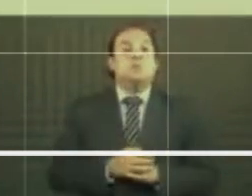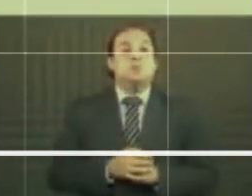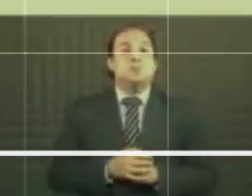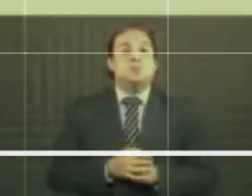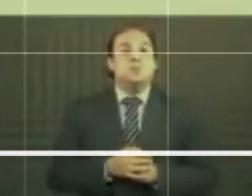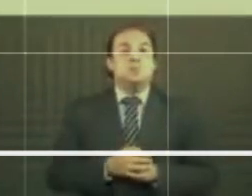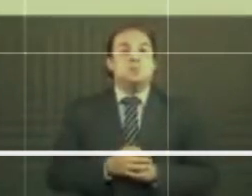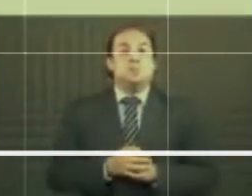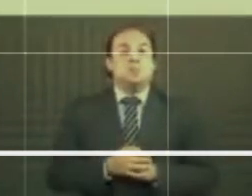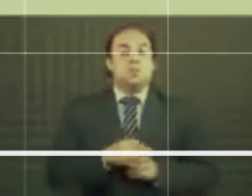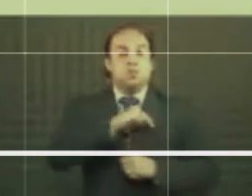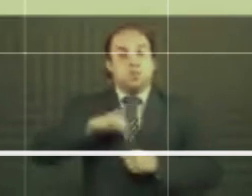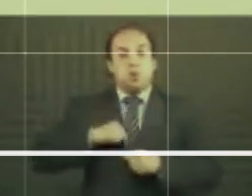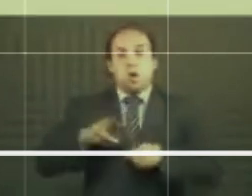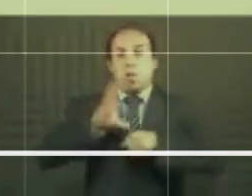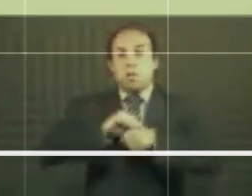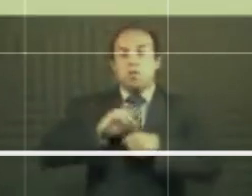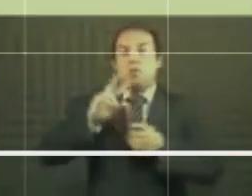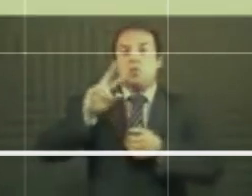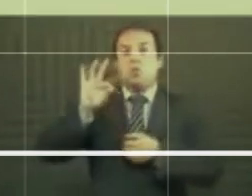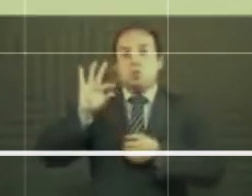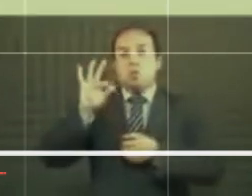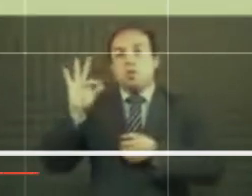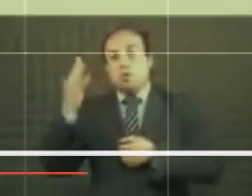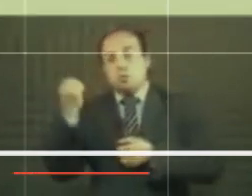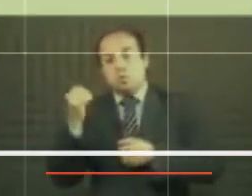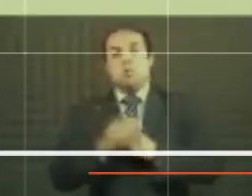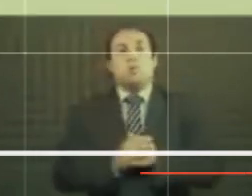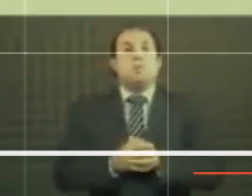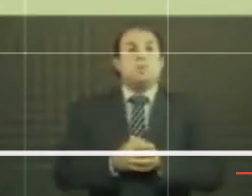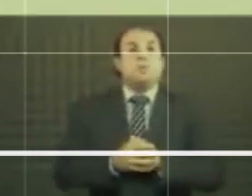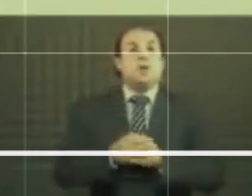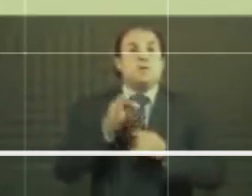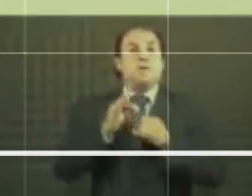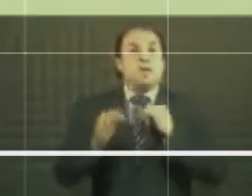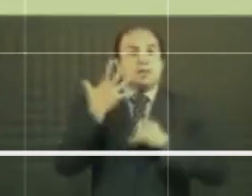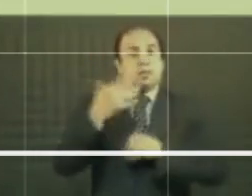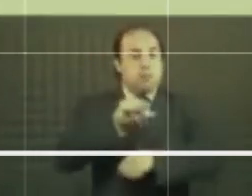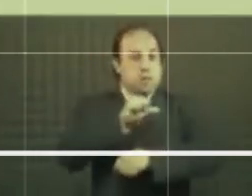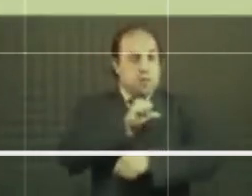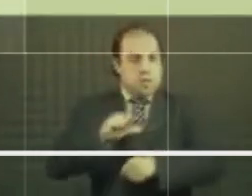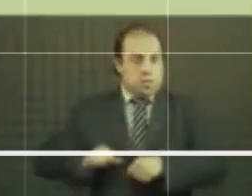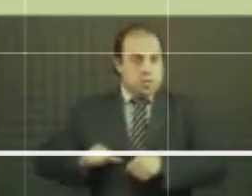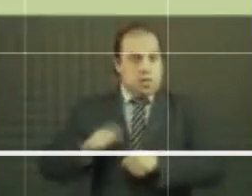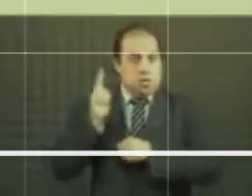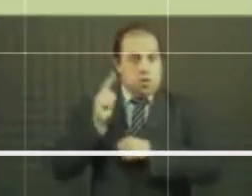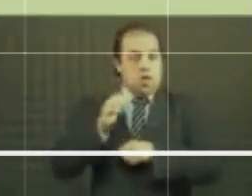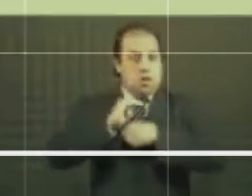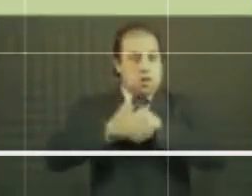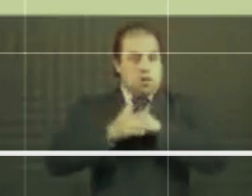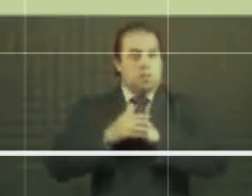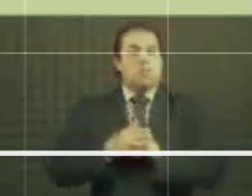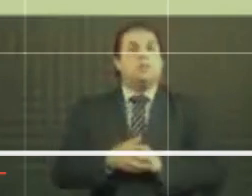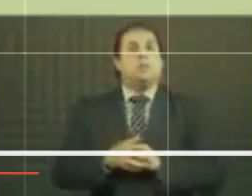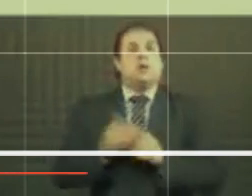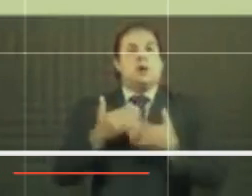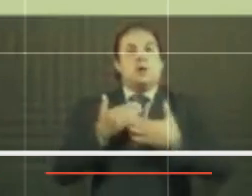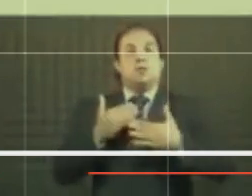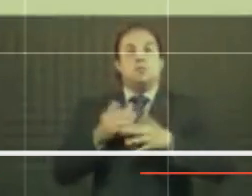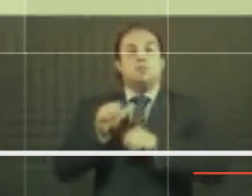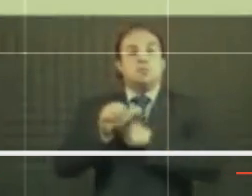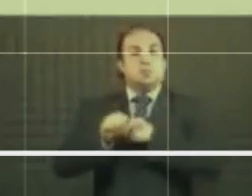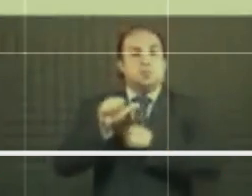estaríamos prácticamente completando 40-49. Nos quedarían estas 5 alcaldías que esperamos terminar antes de que termine agosto sin mayor